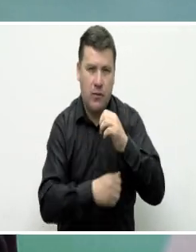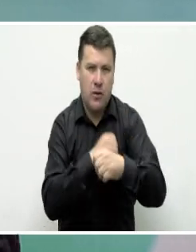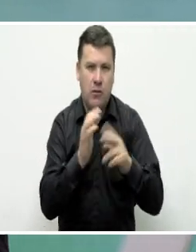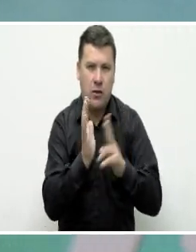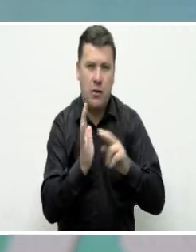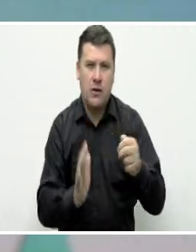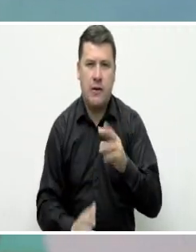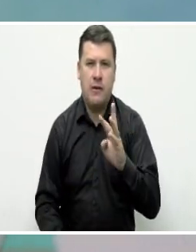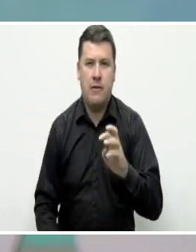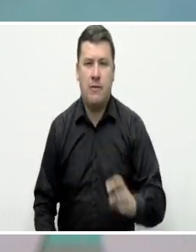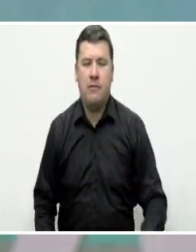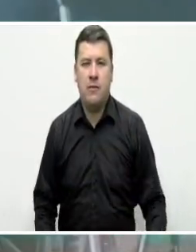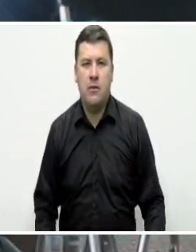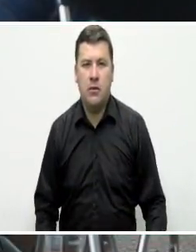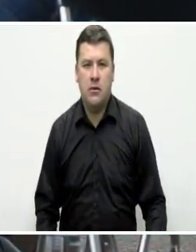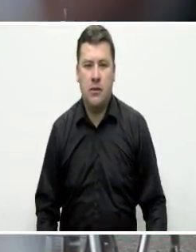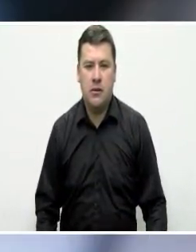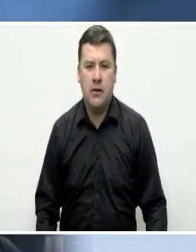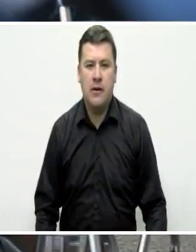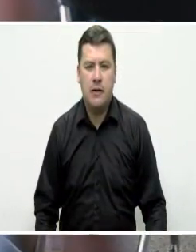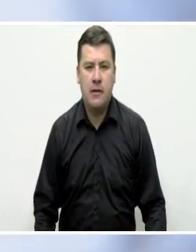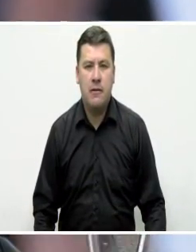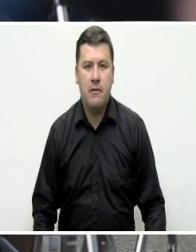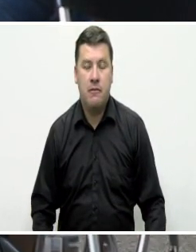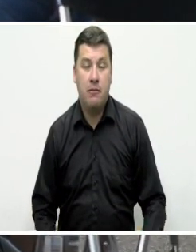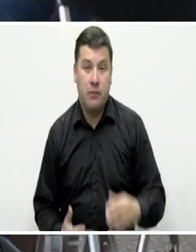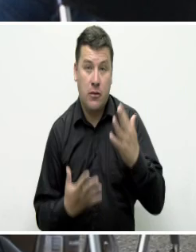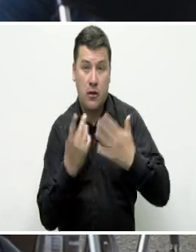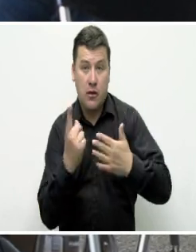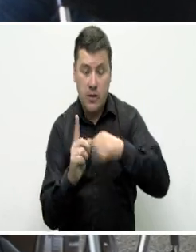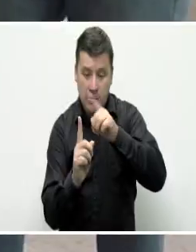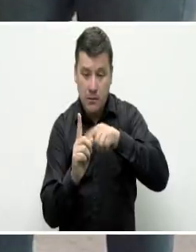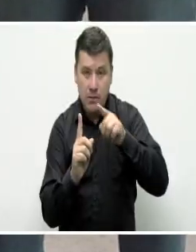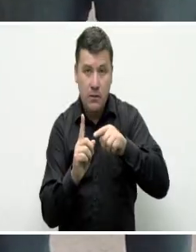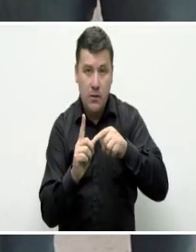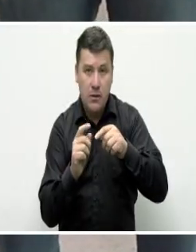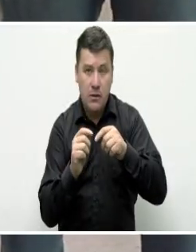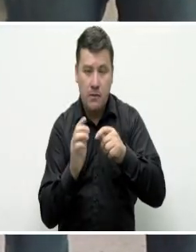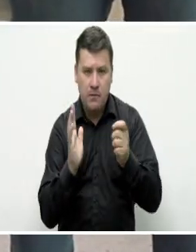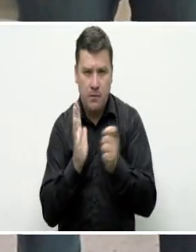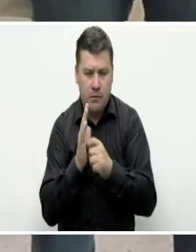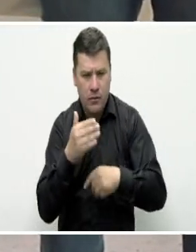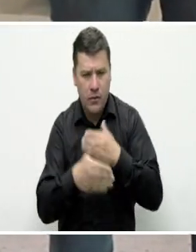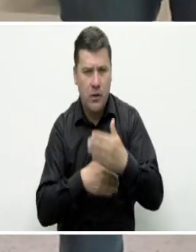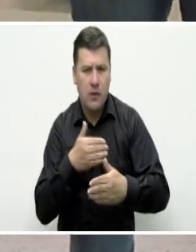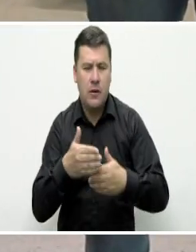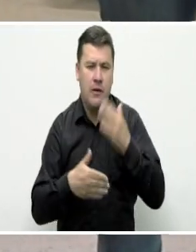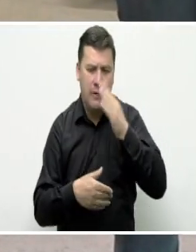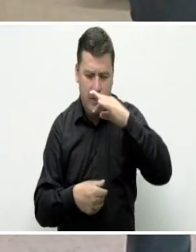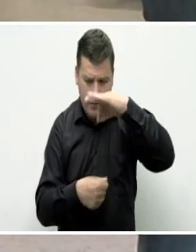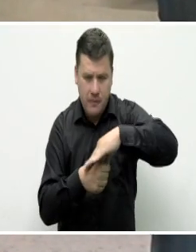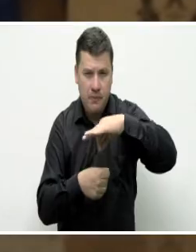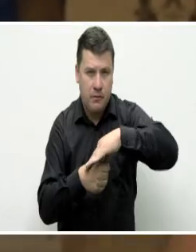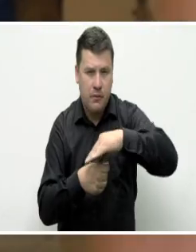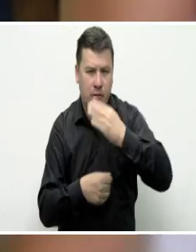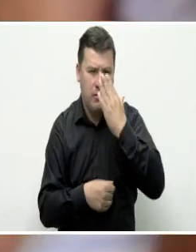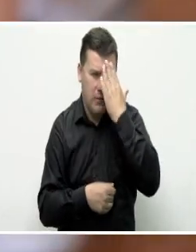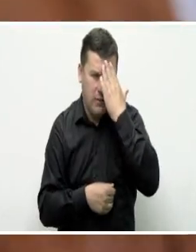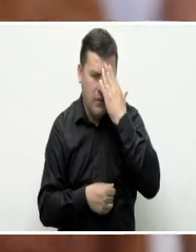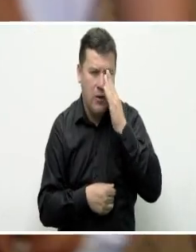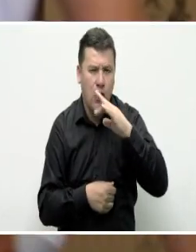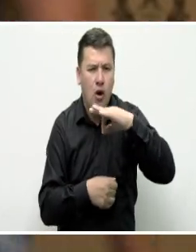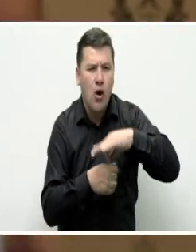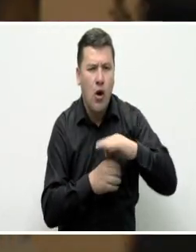2018. En menos de 12 meses, la Registraduría Nacional del Estado Civil realizó, además de las elecciones atípicas y